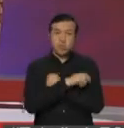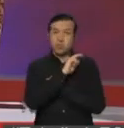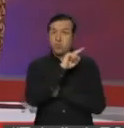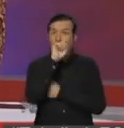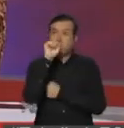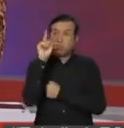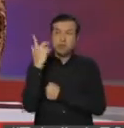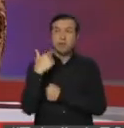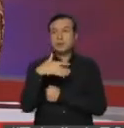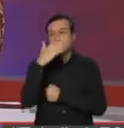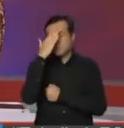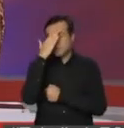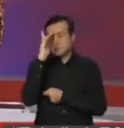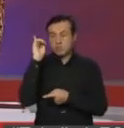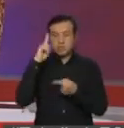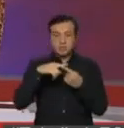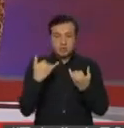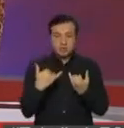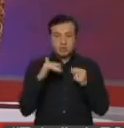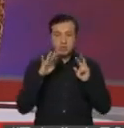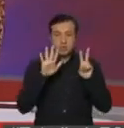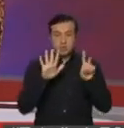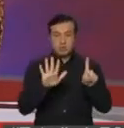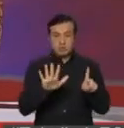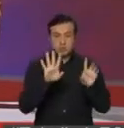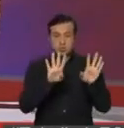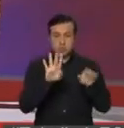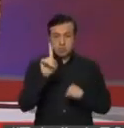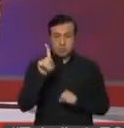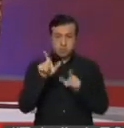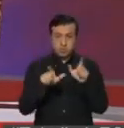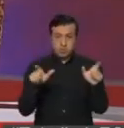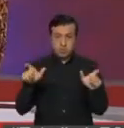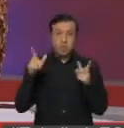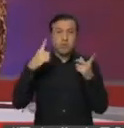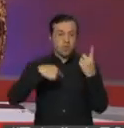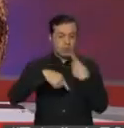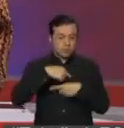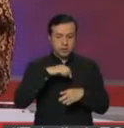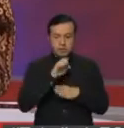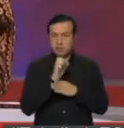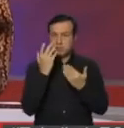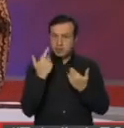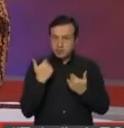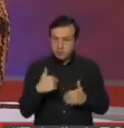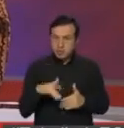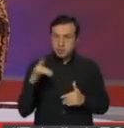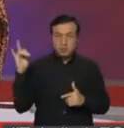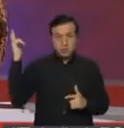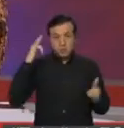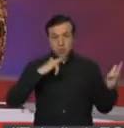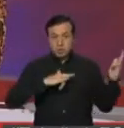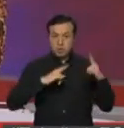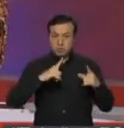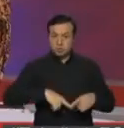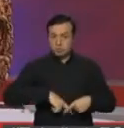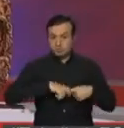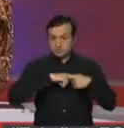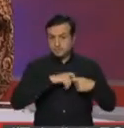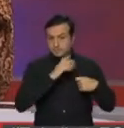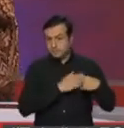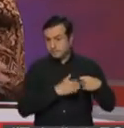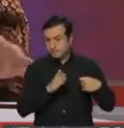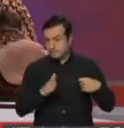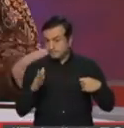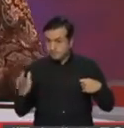países. Sabemos que hasta el momento 691 compatriotas han podido retornar al país y que la suspensión de vuelos humanitarios se mantiene